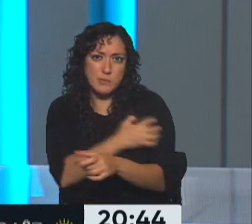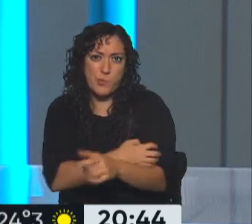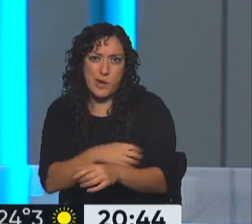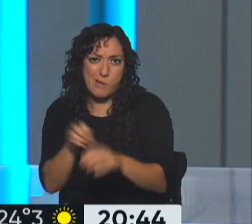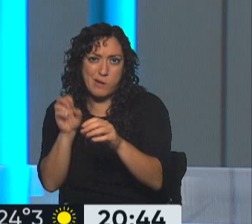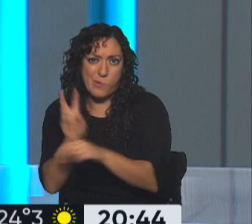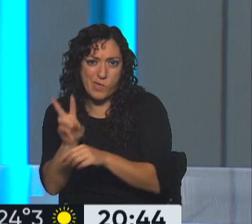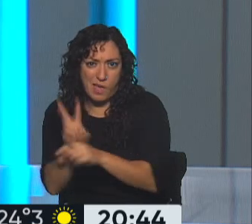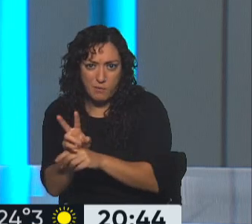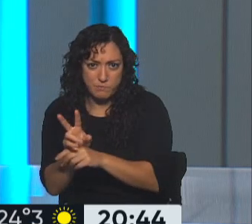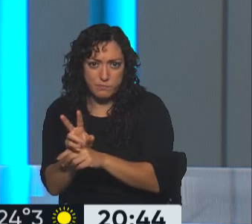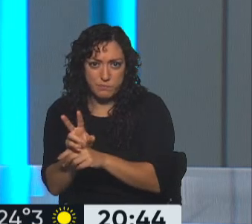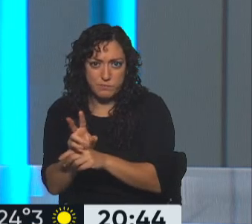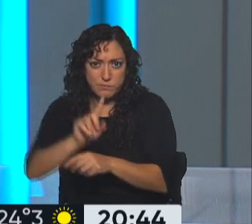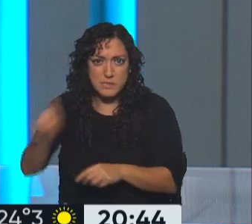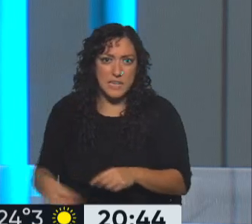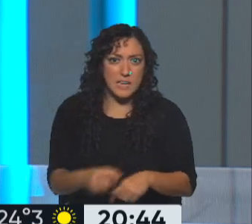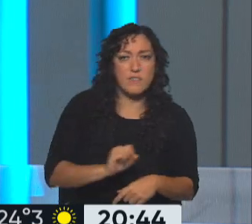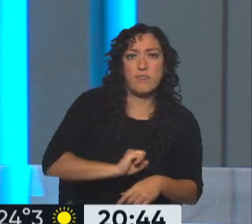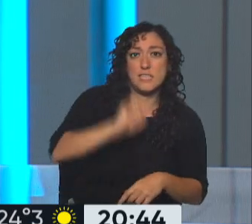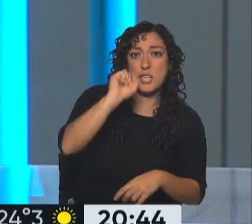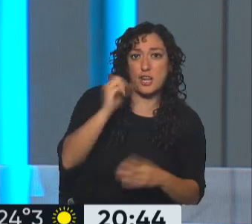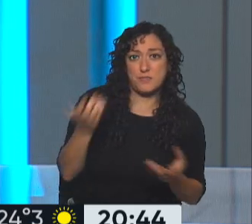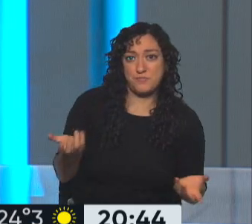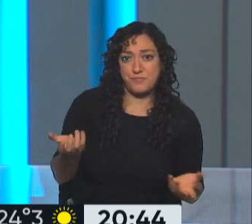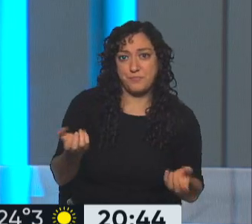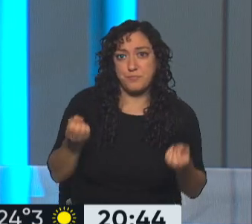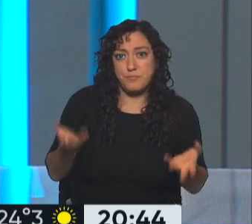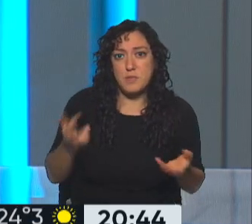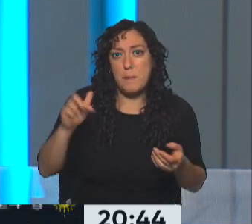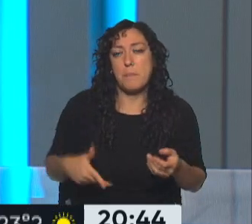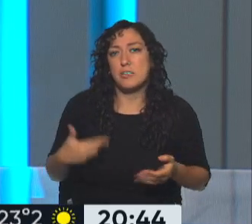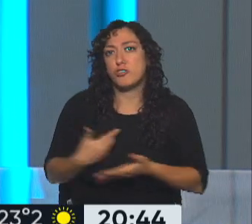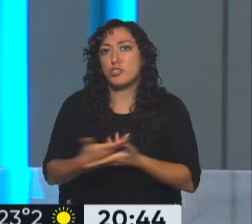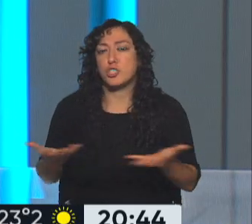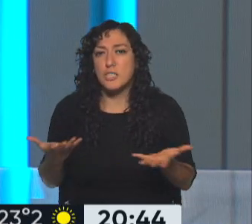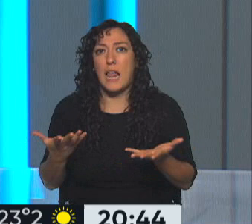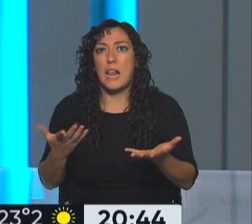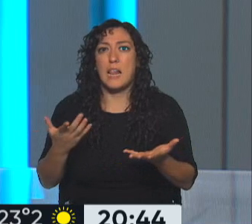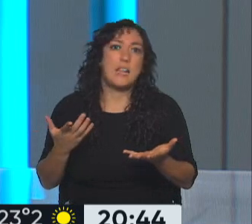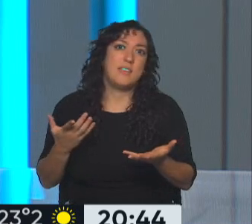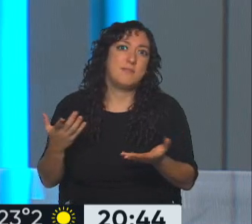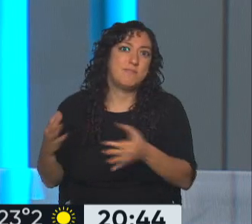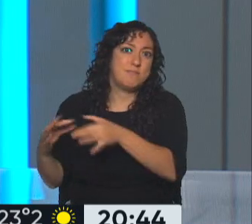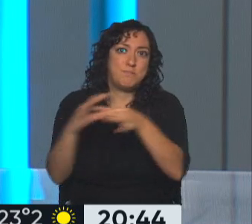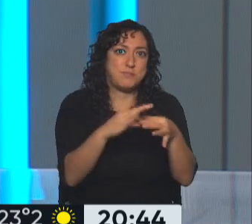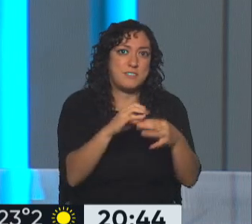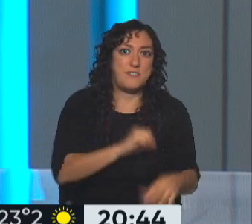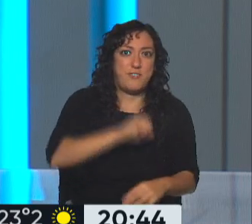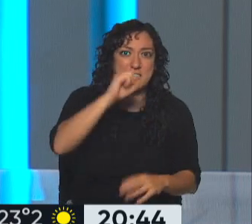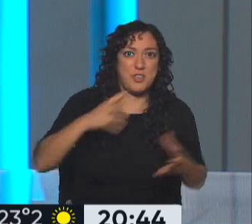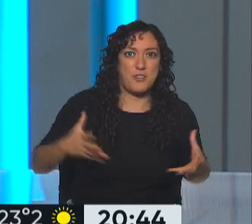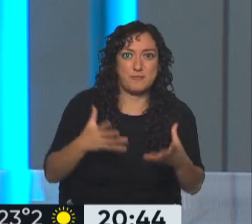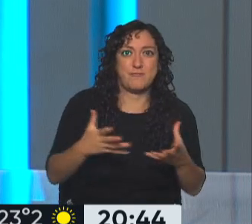generás, en cierta parte, inflación. En la medida que desarrollás planes sociales y das más planes sociales, eso es un promotor